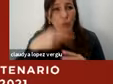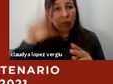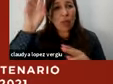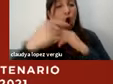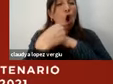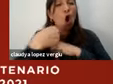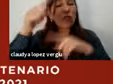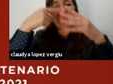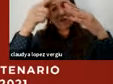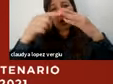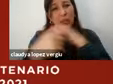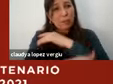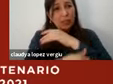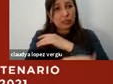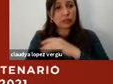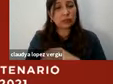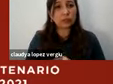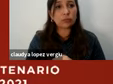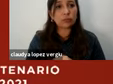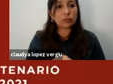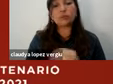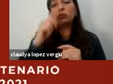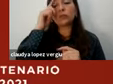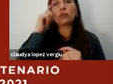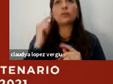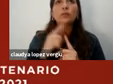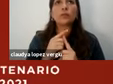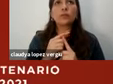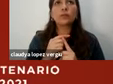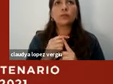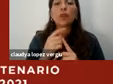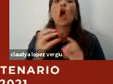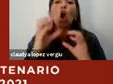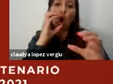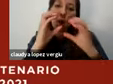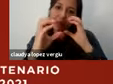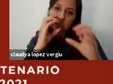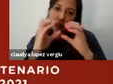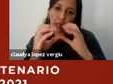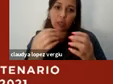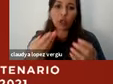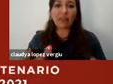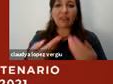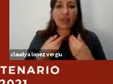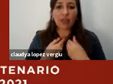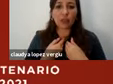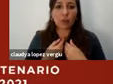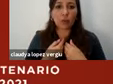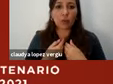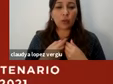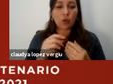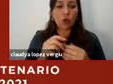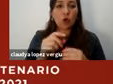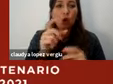Bueno, único consulta, o sea, conversar directamente es con nosotras, o sea, con las